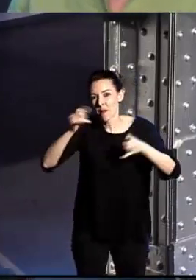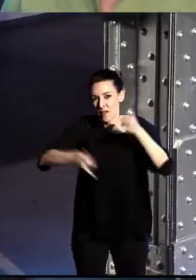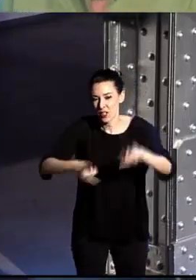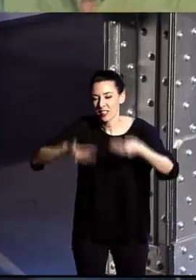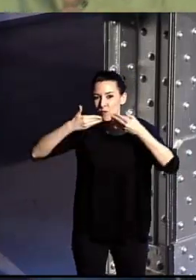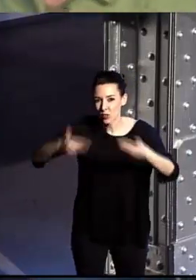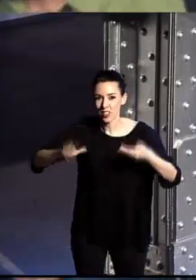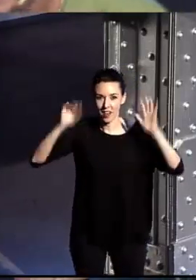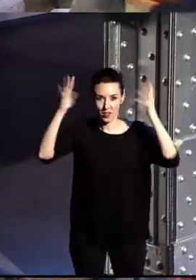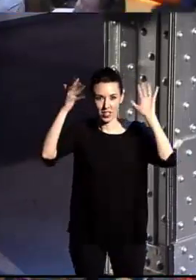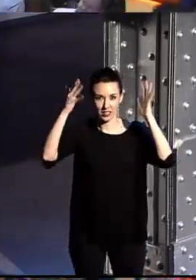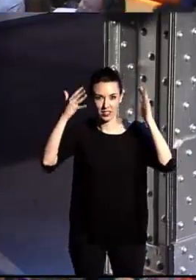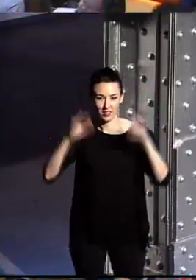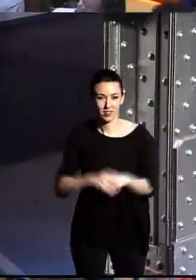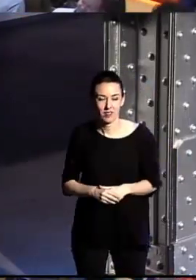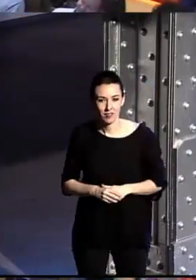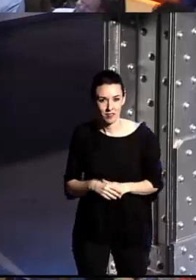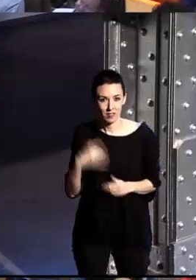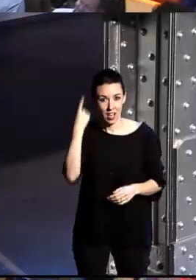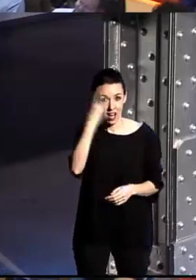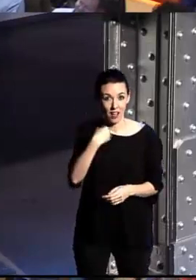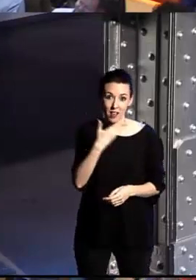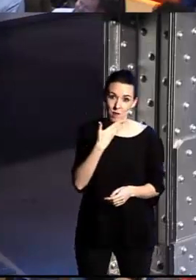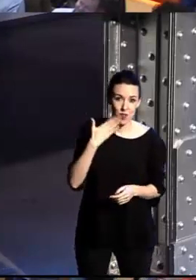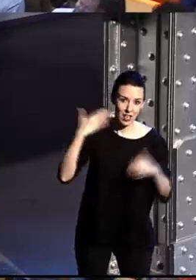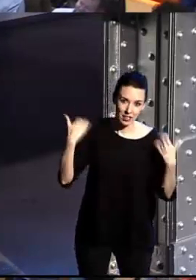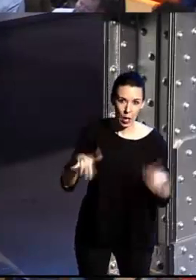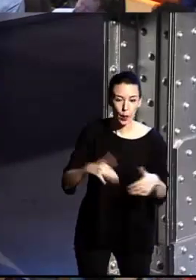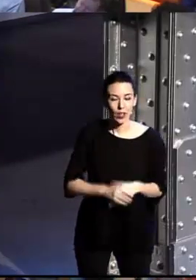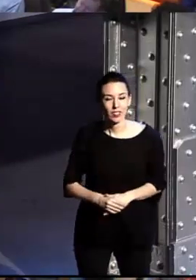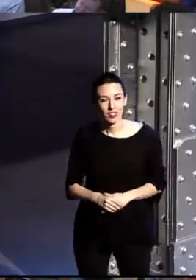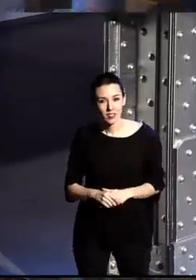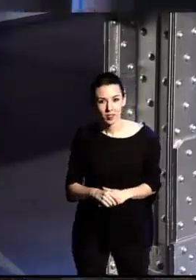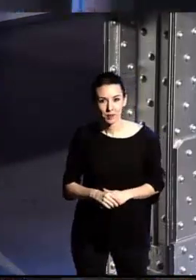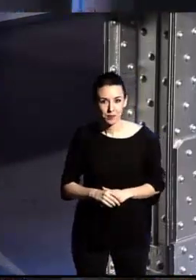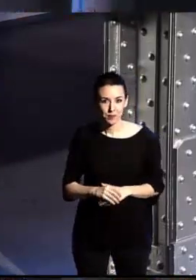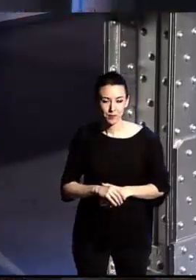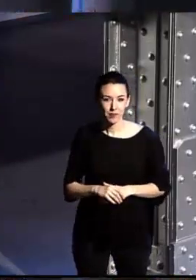gracias. No se nos ponga cara de bicicleta. Vamos a aplaudir, que aplaudir es muy sano.